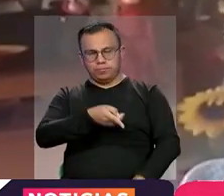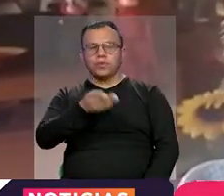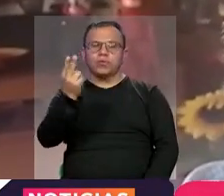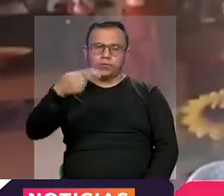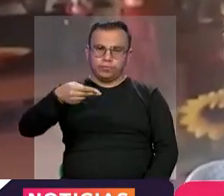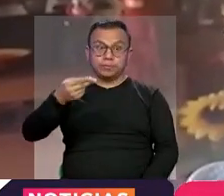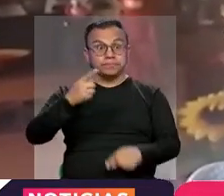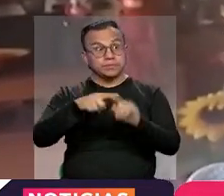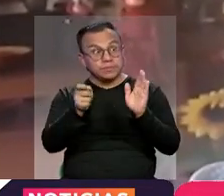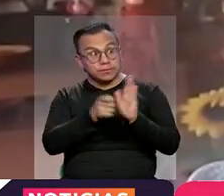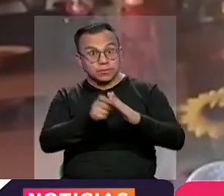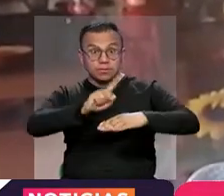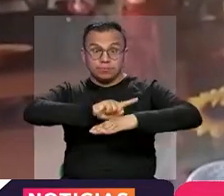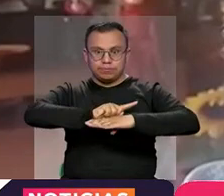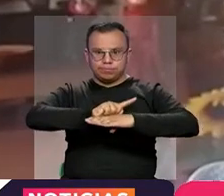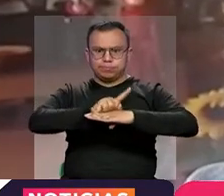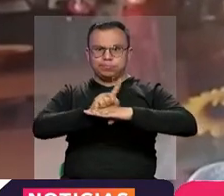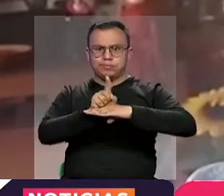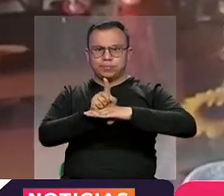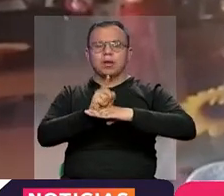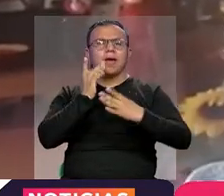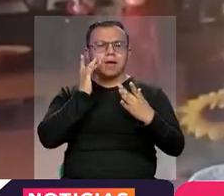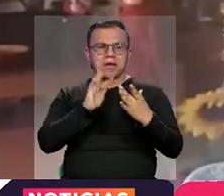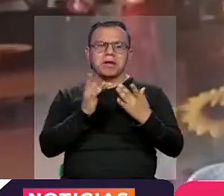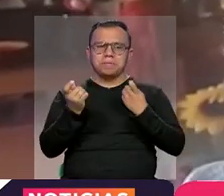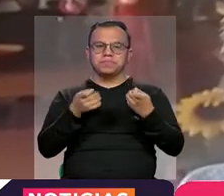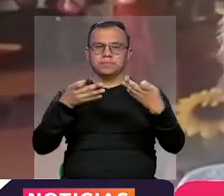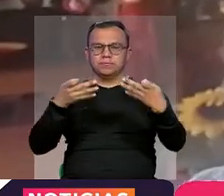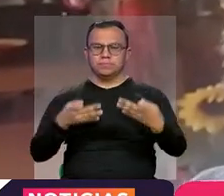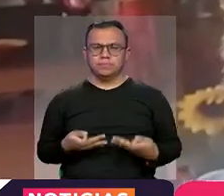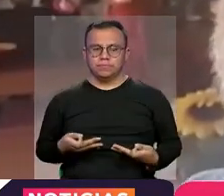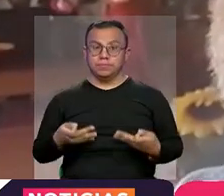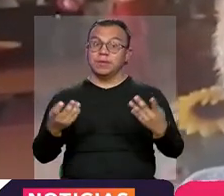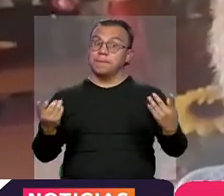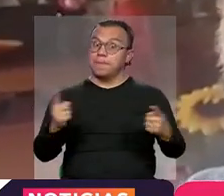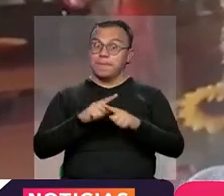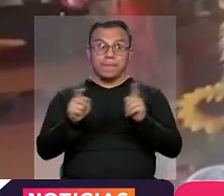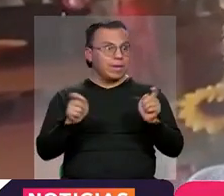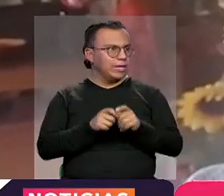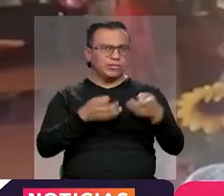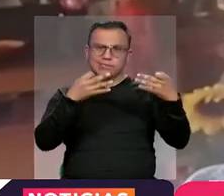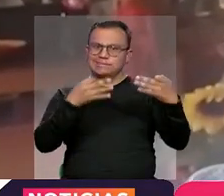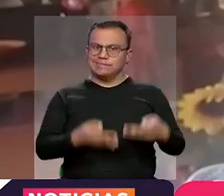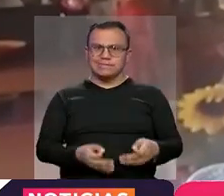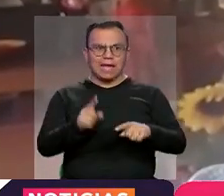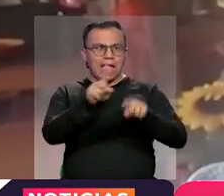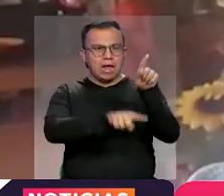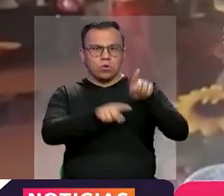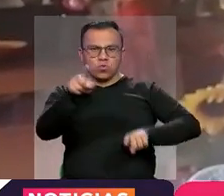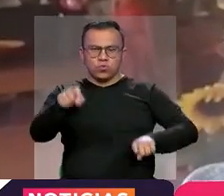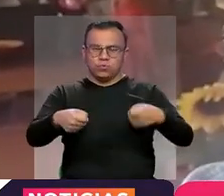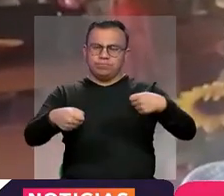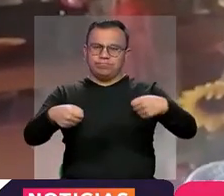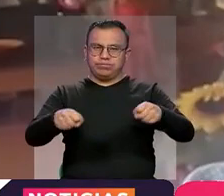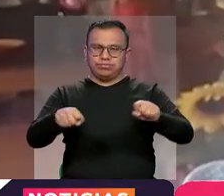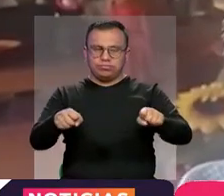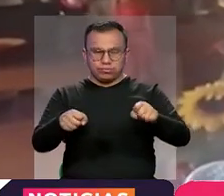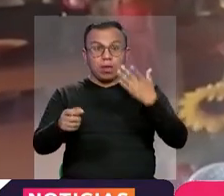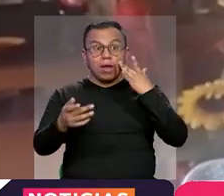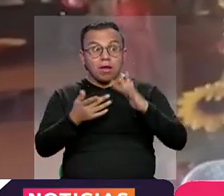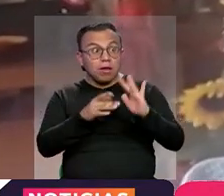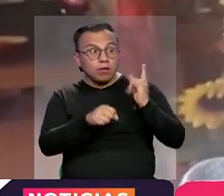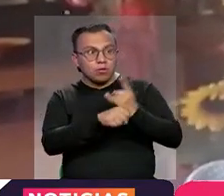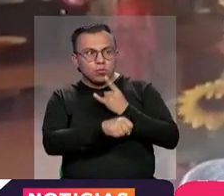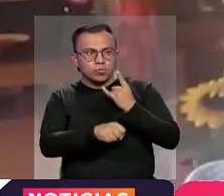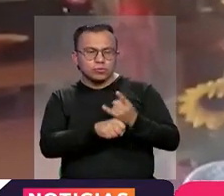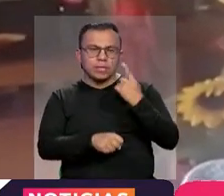esa velocidad, la operación de estos vehículos es muy segura. Los que son inseguros son algunos vehículos triciclos a los cuales